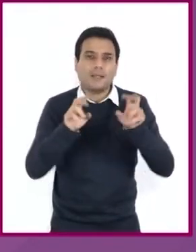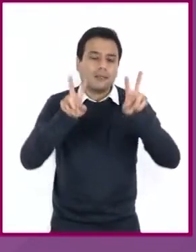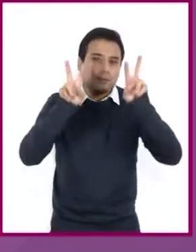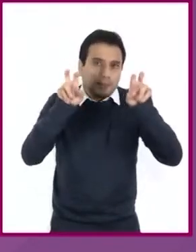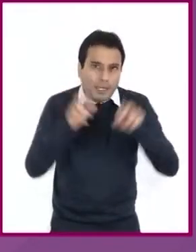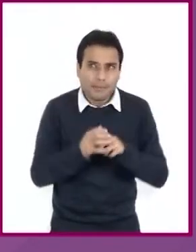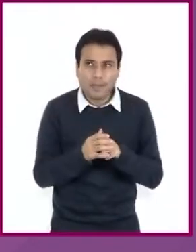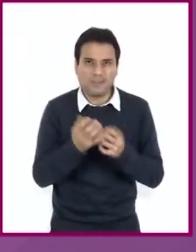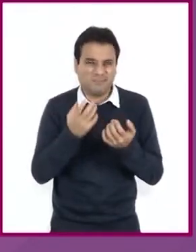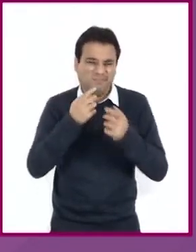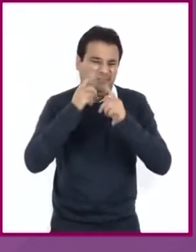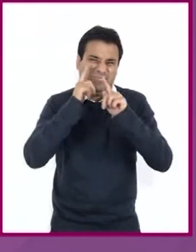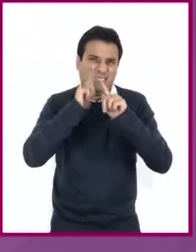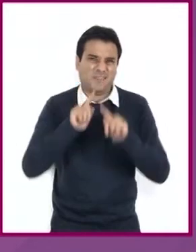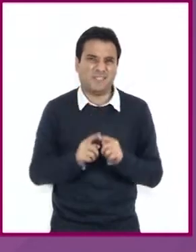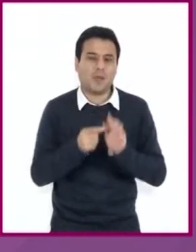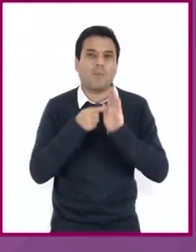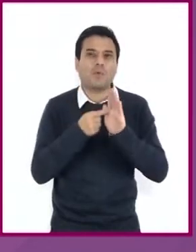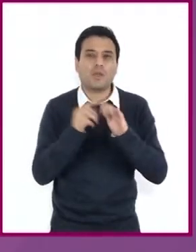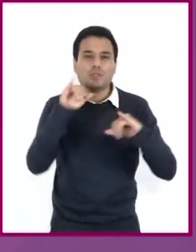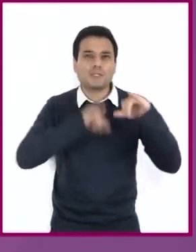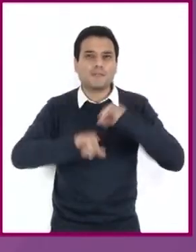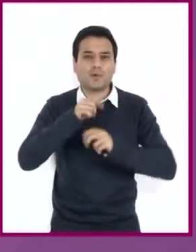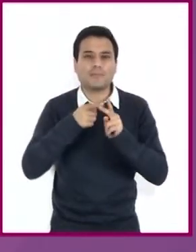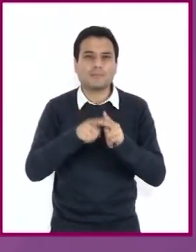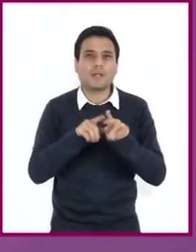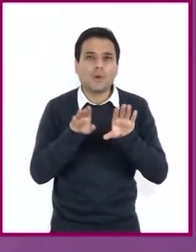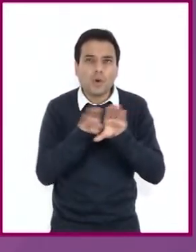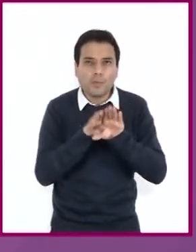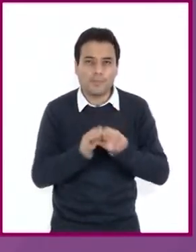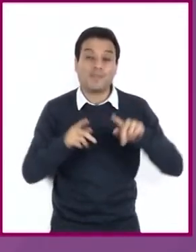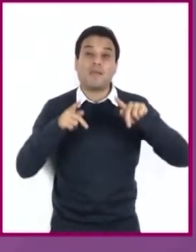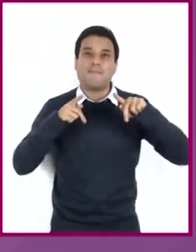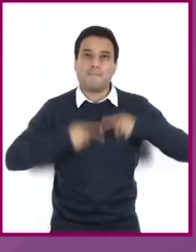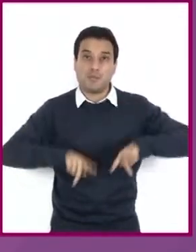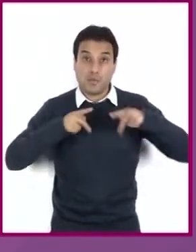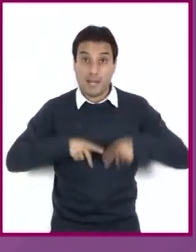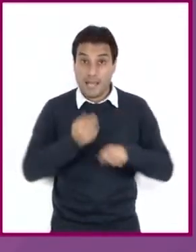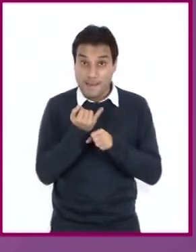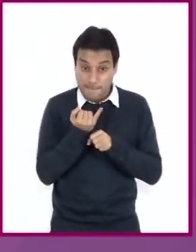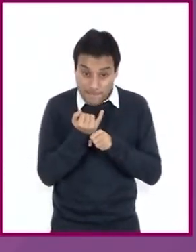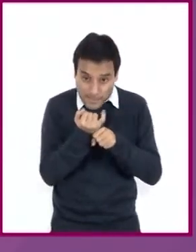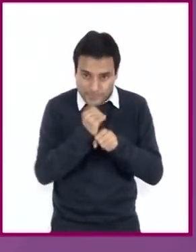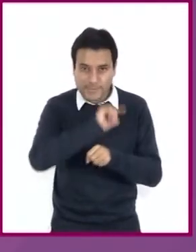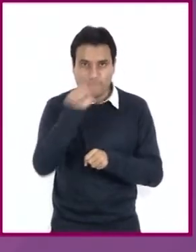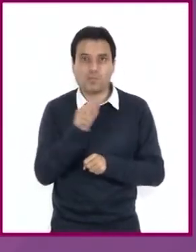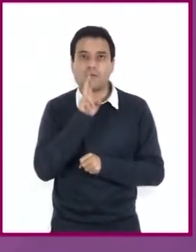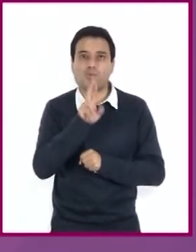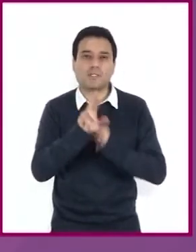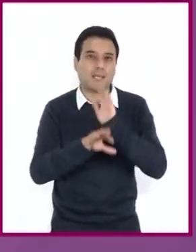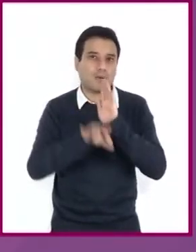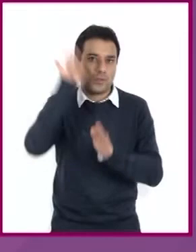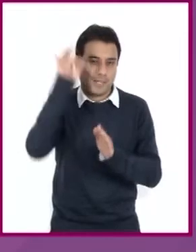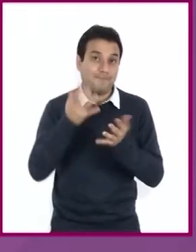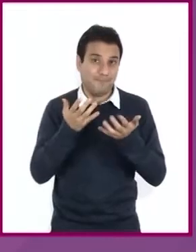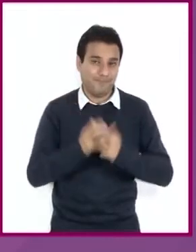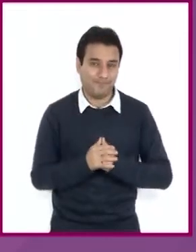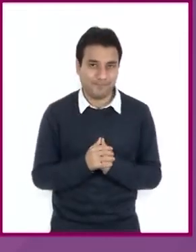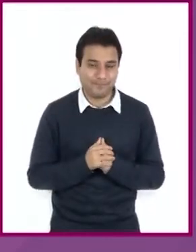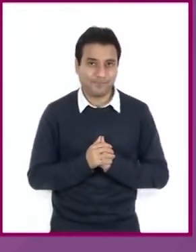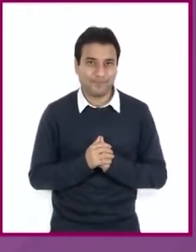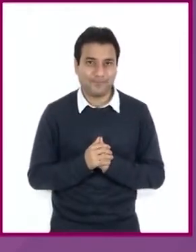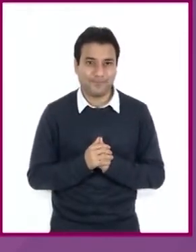natural. Un modelo científico surge de las respuestas que los investigadores dan a las preguntas que se originan de sus